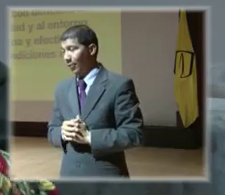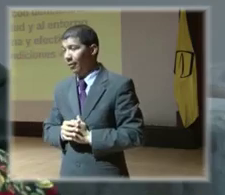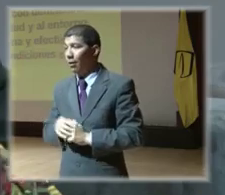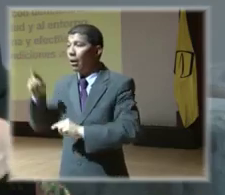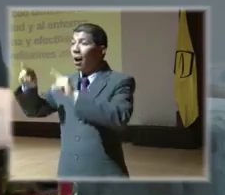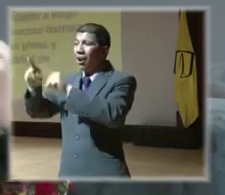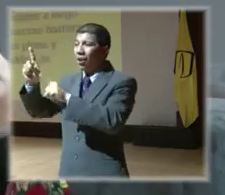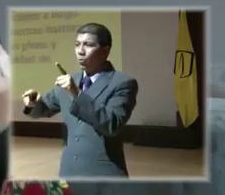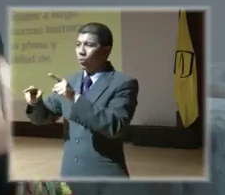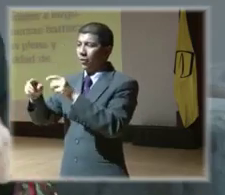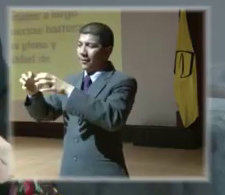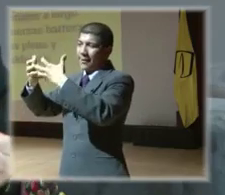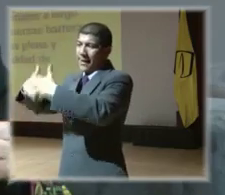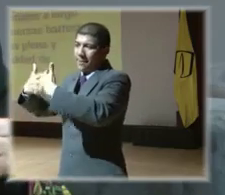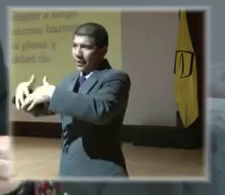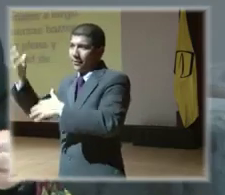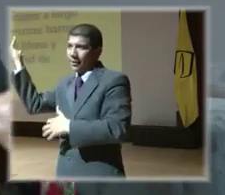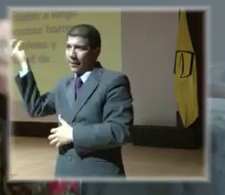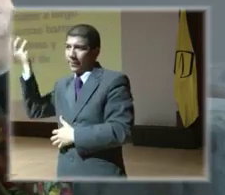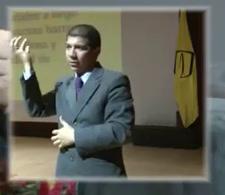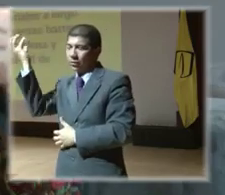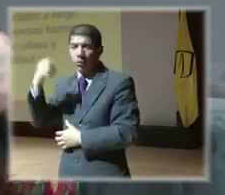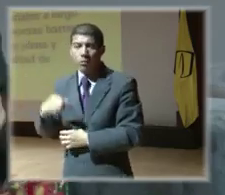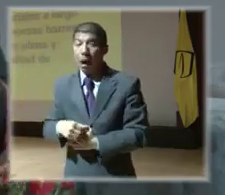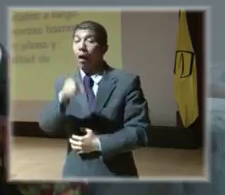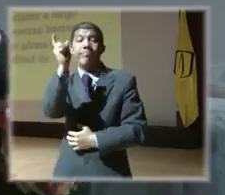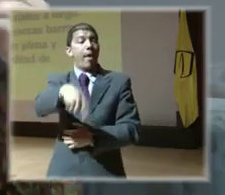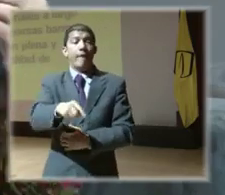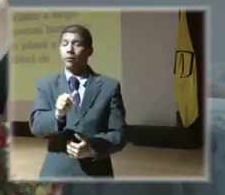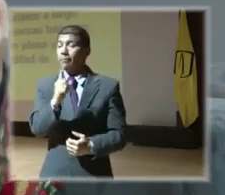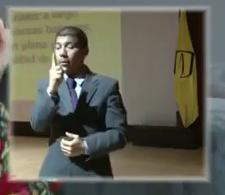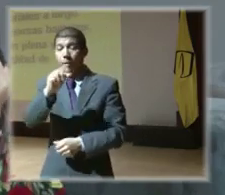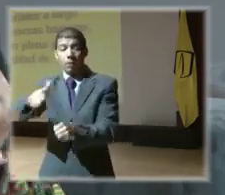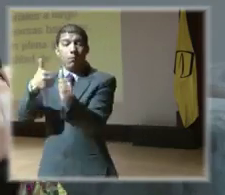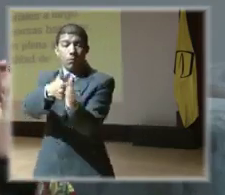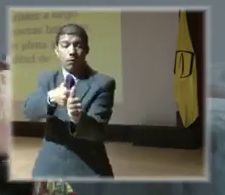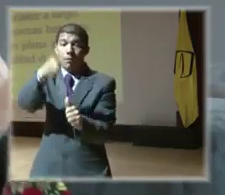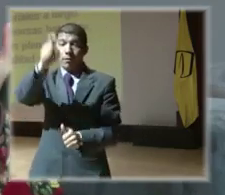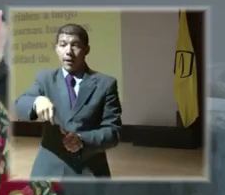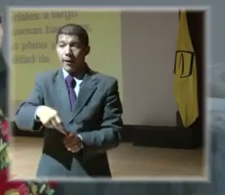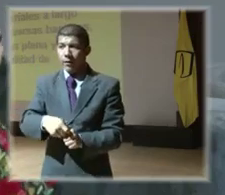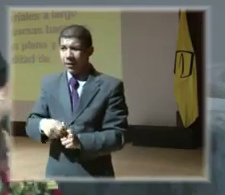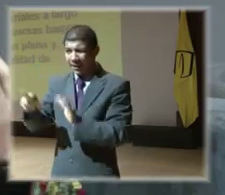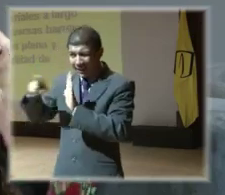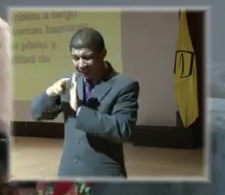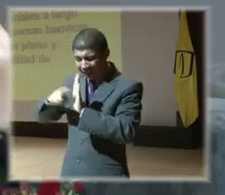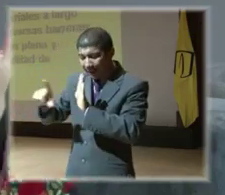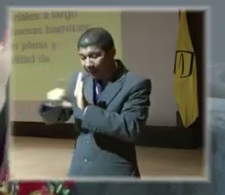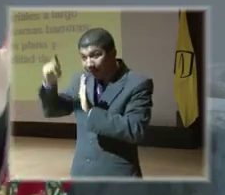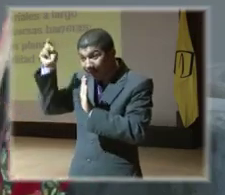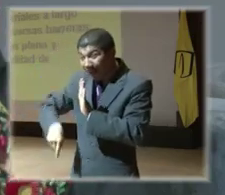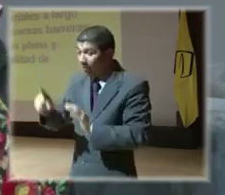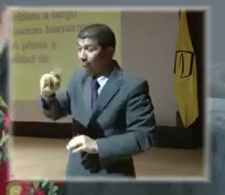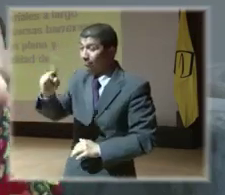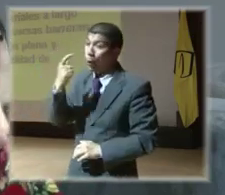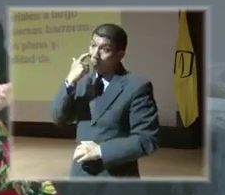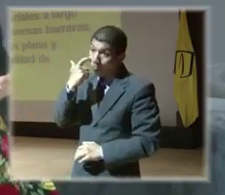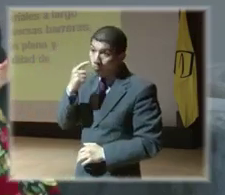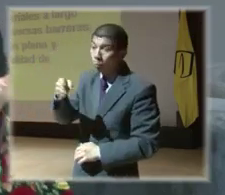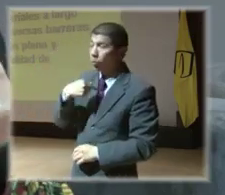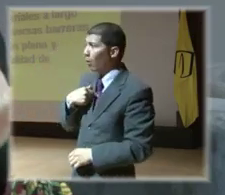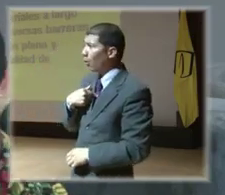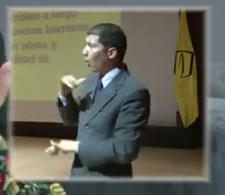habrá que pelearlo, pero no es un requisito legal. No es un requisito legal para matricular a las personas, para obtener subsidios del Estado, para